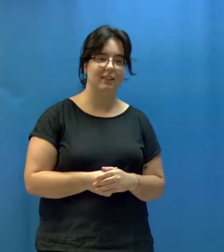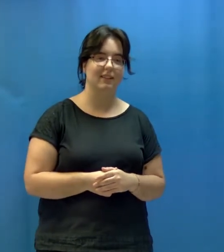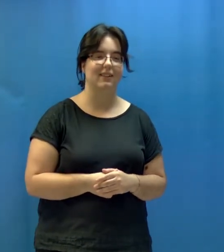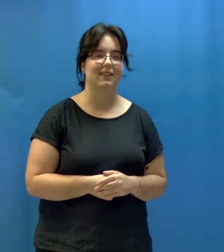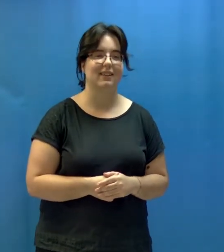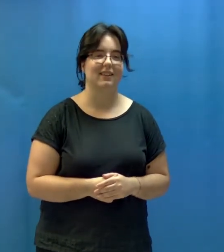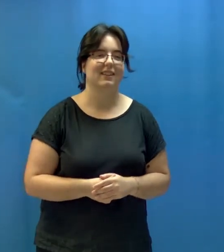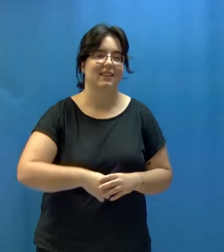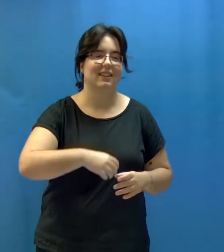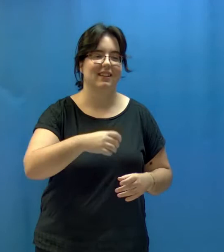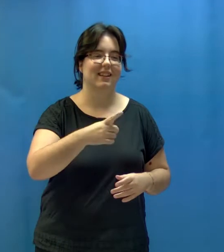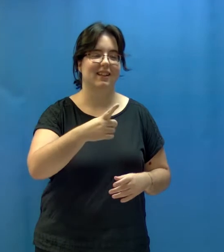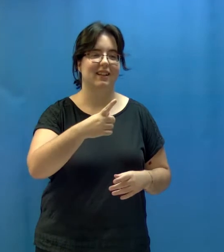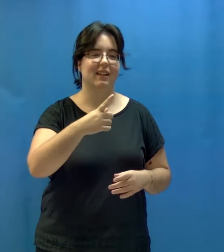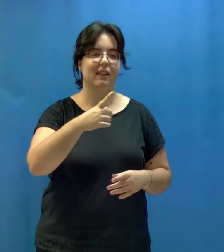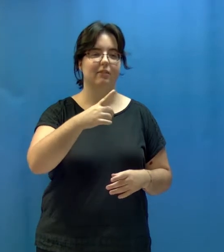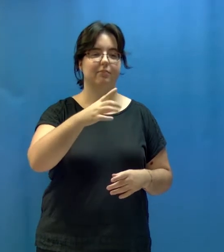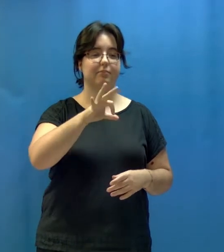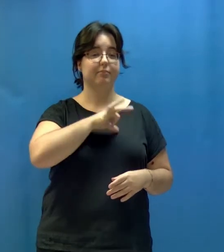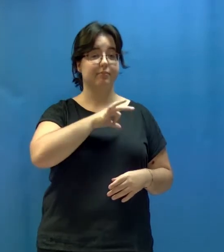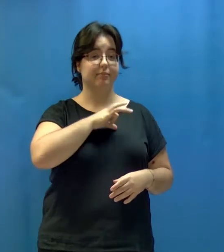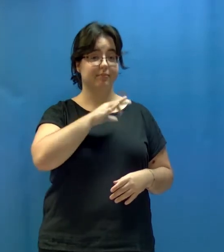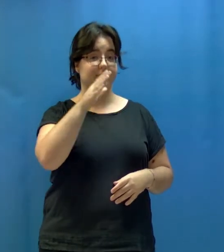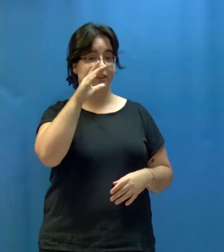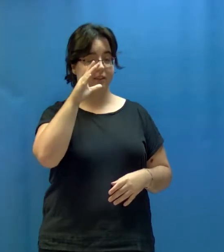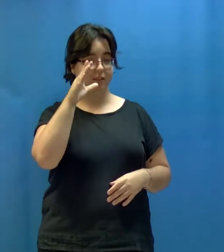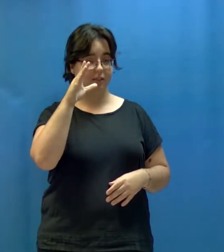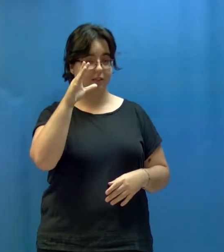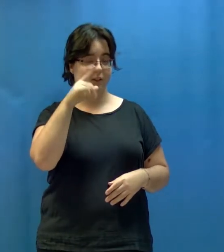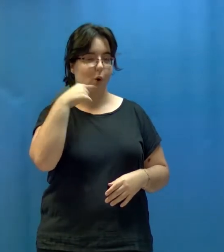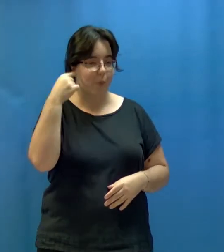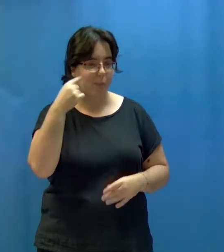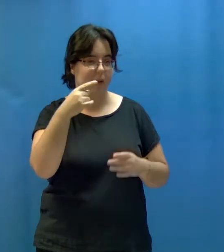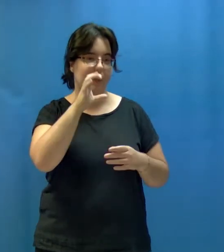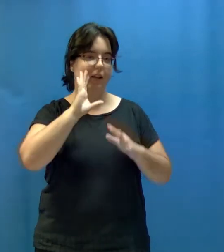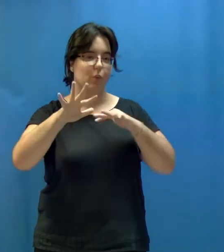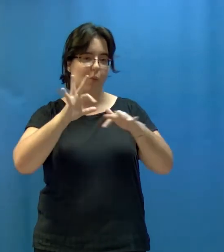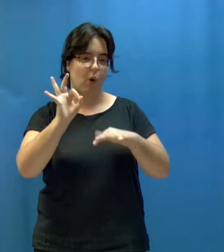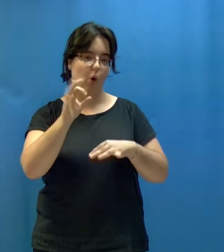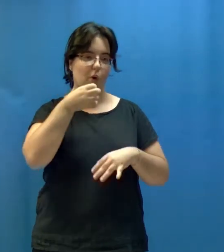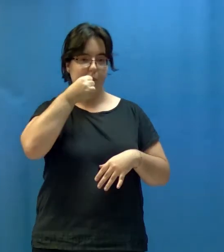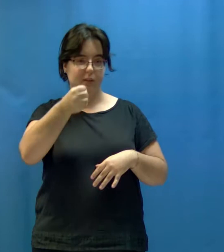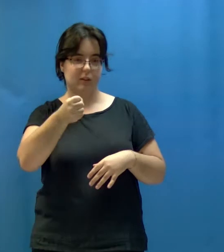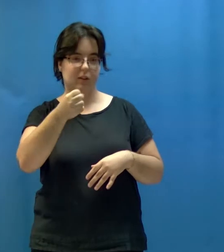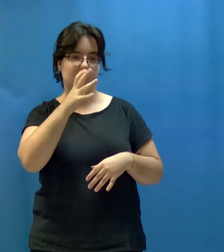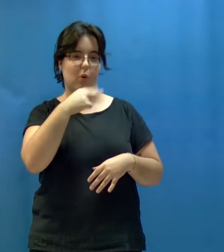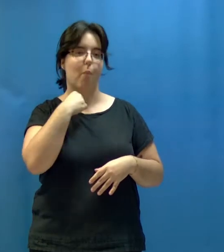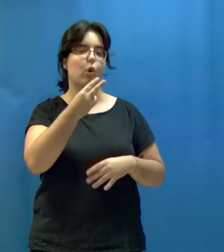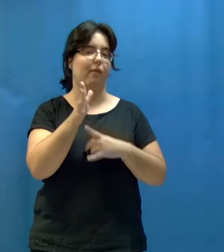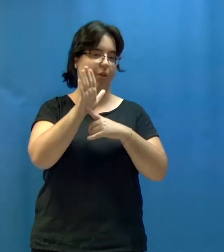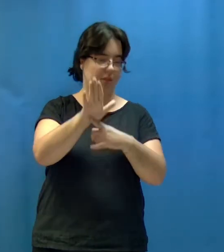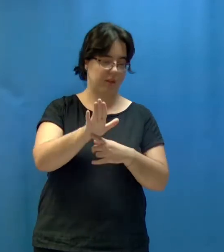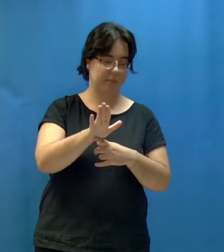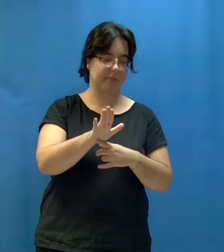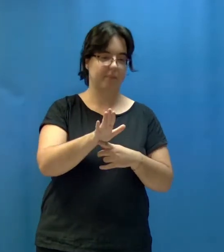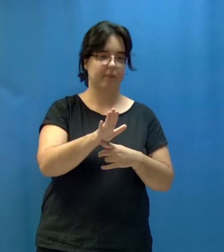Bien, señores de Compromís, de Castellón Moviment y del Partido Socialista, porque están representados con la portavoz del Gobierno, no me ha